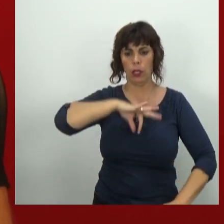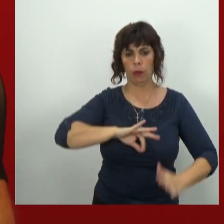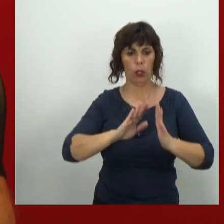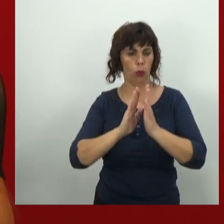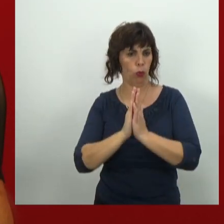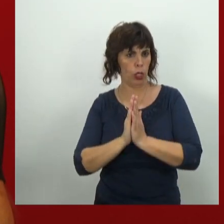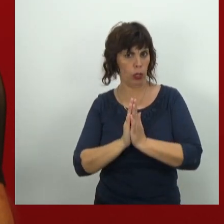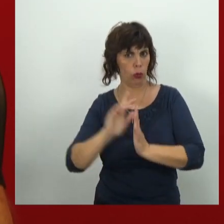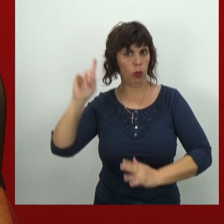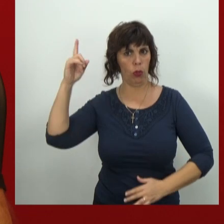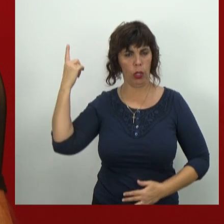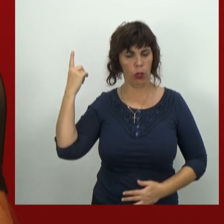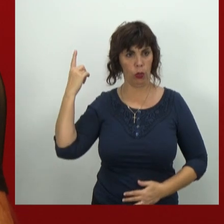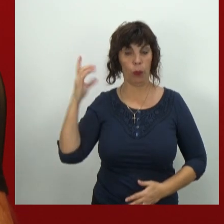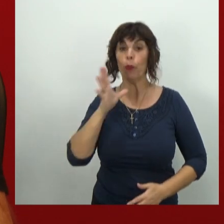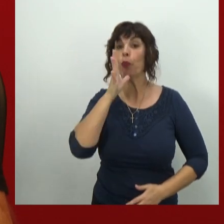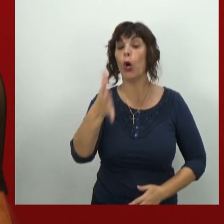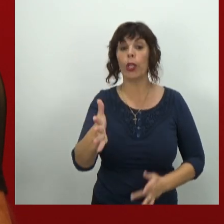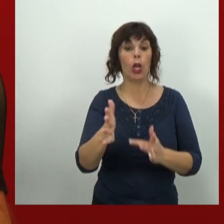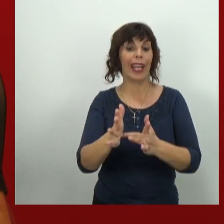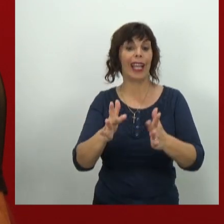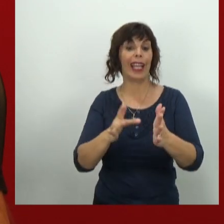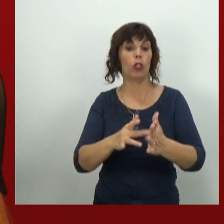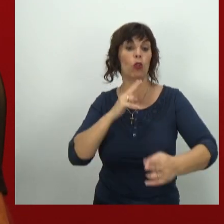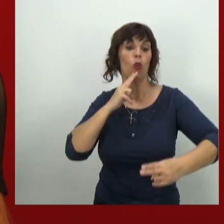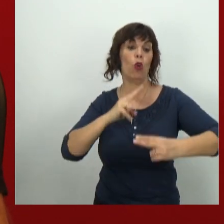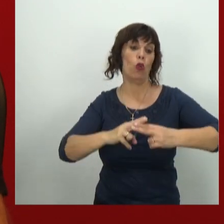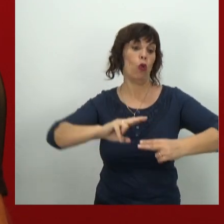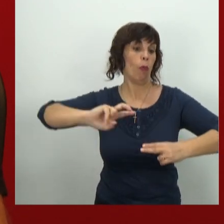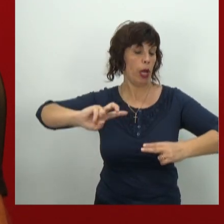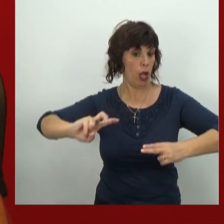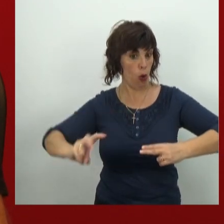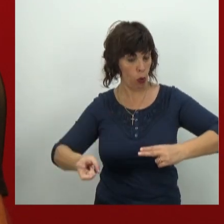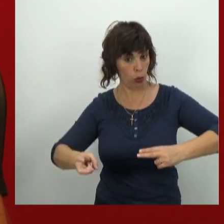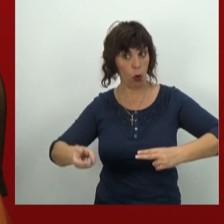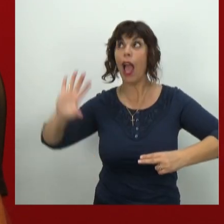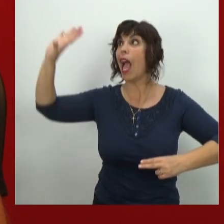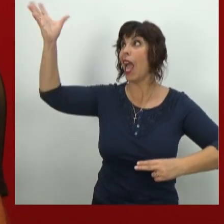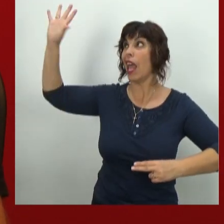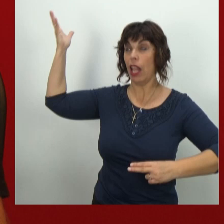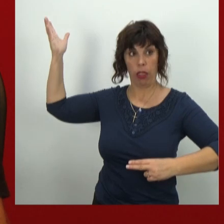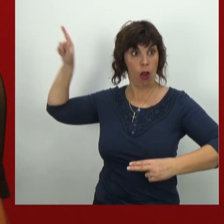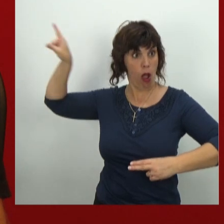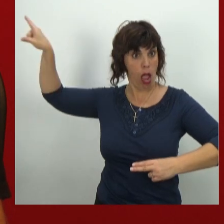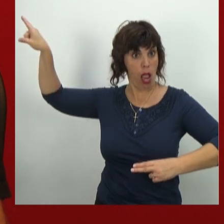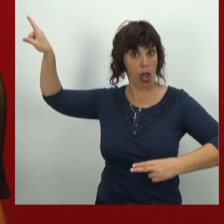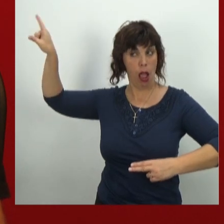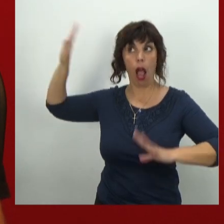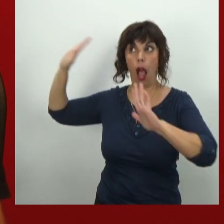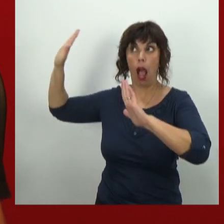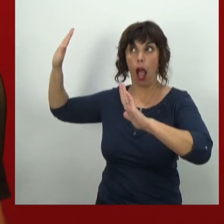cogió el Verbo eterno, el Logos en griego, Dabar en